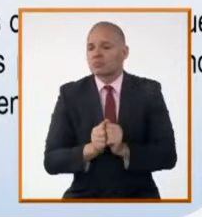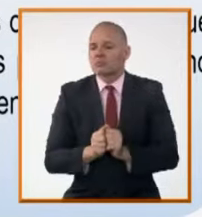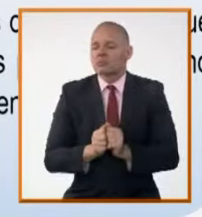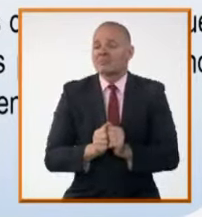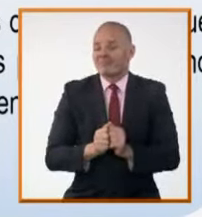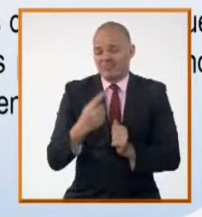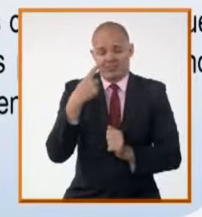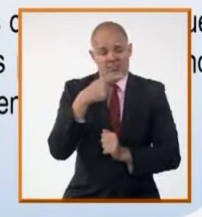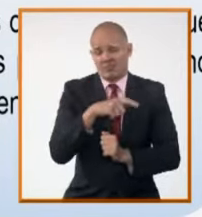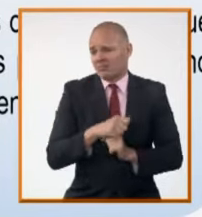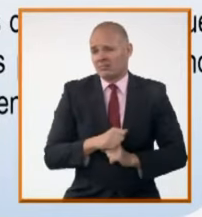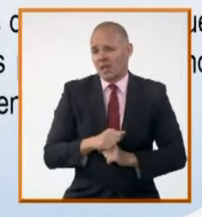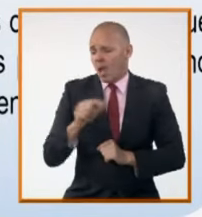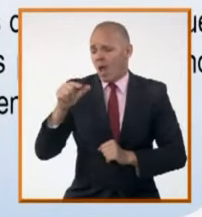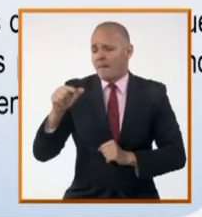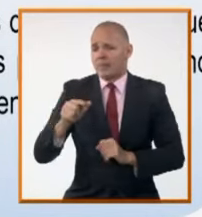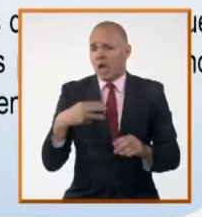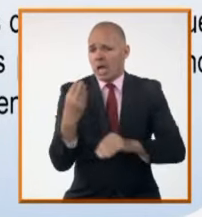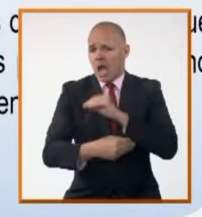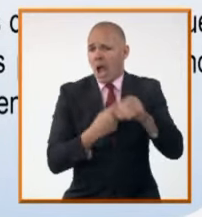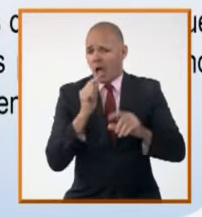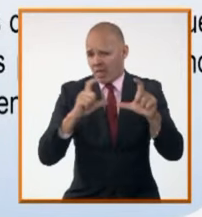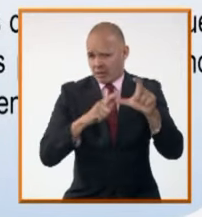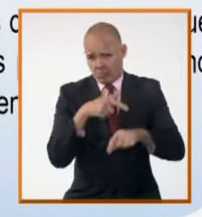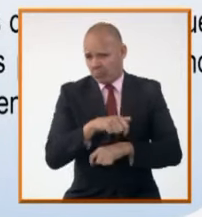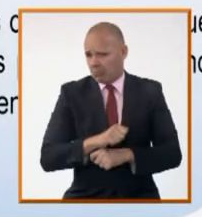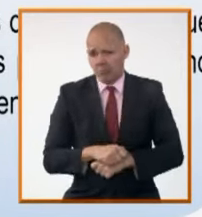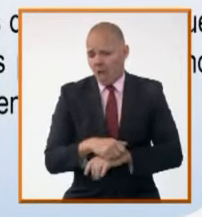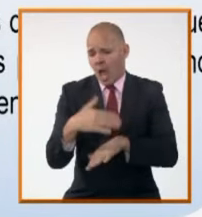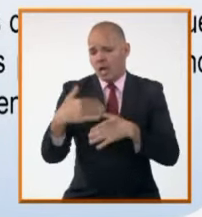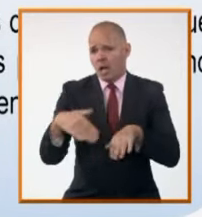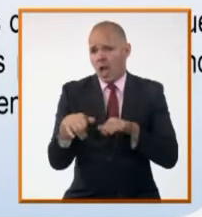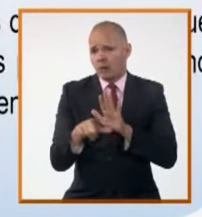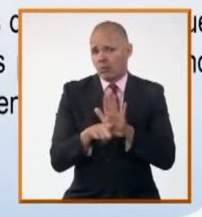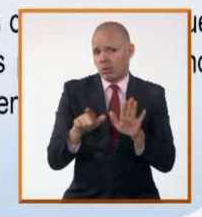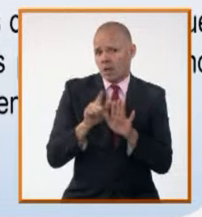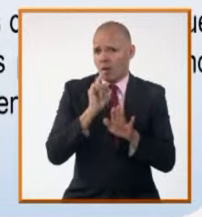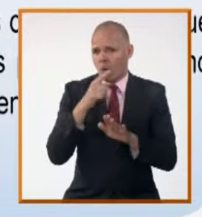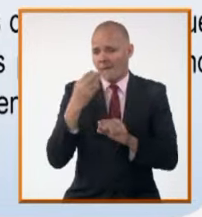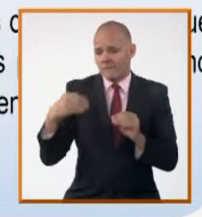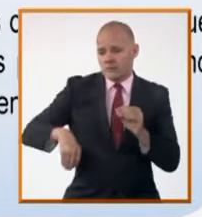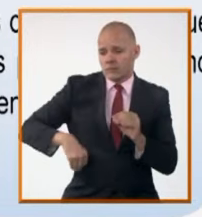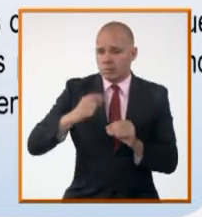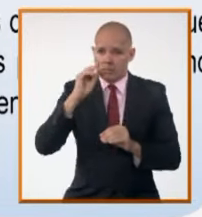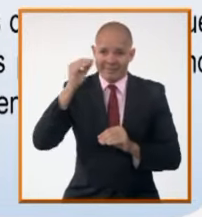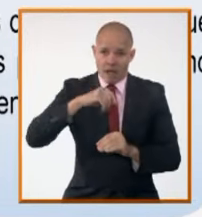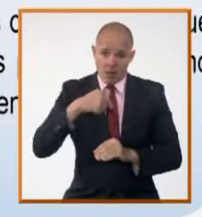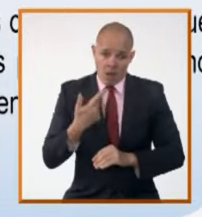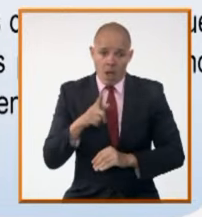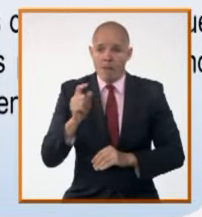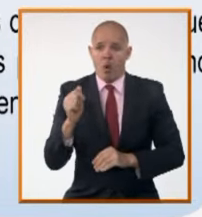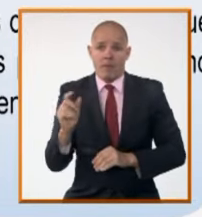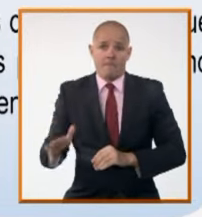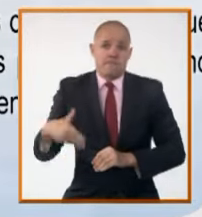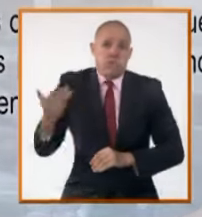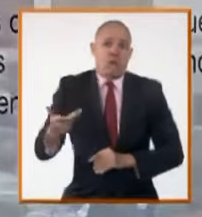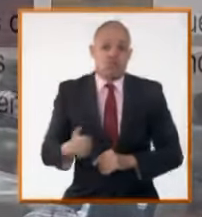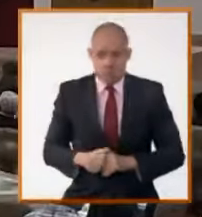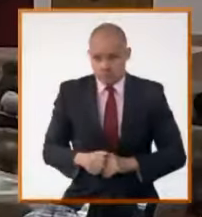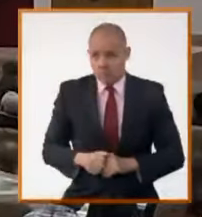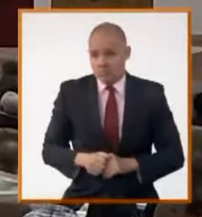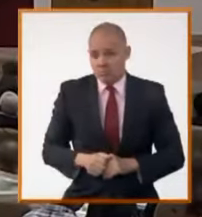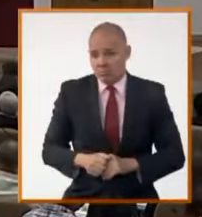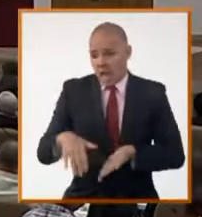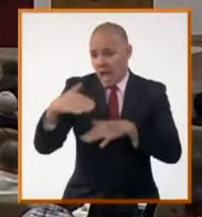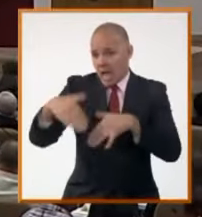por ende la función del dinero y del salario, así como el interés por el trabajo. En lo expuesto